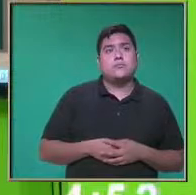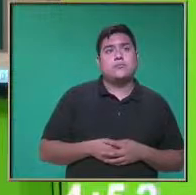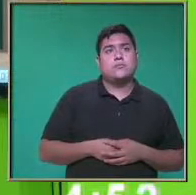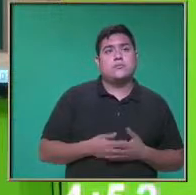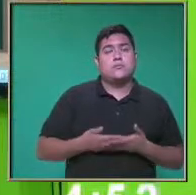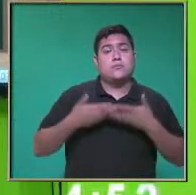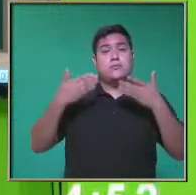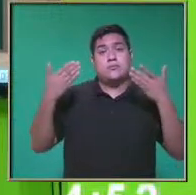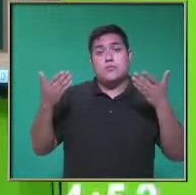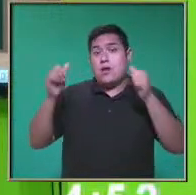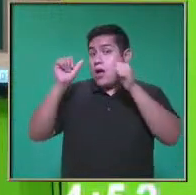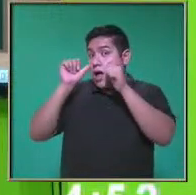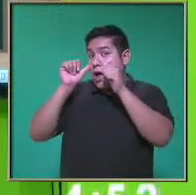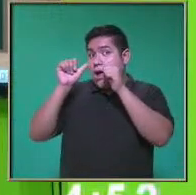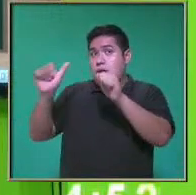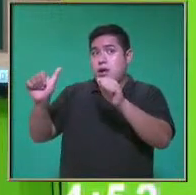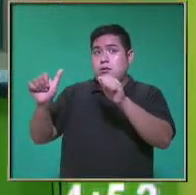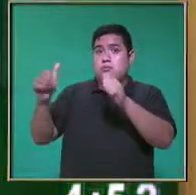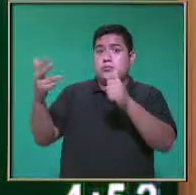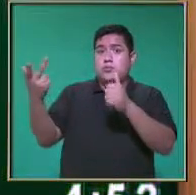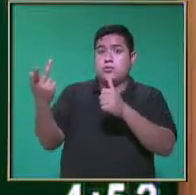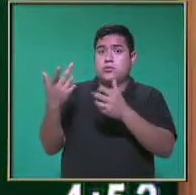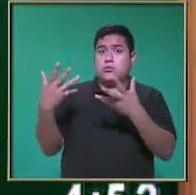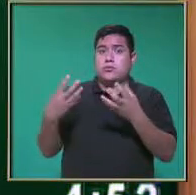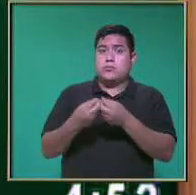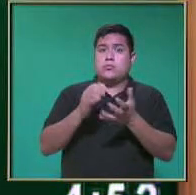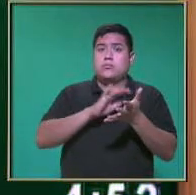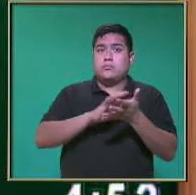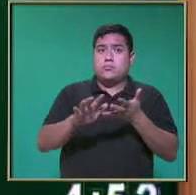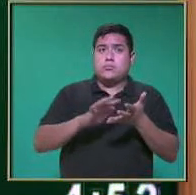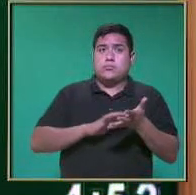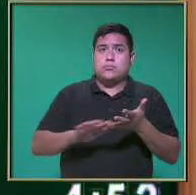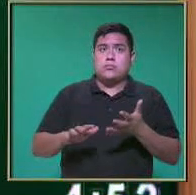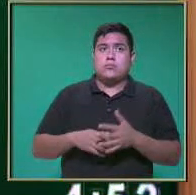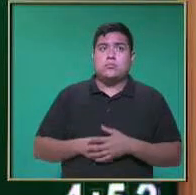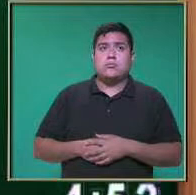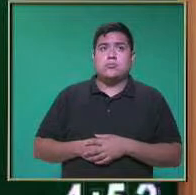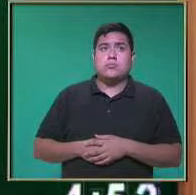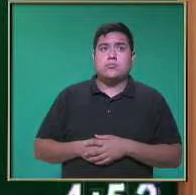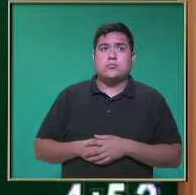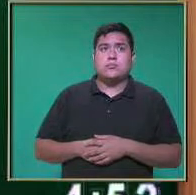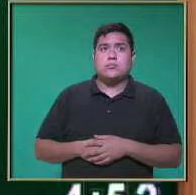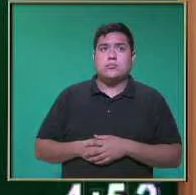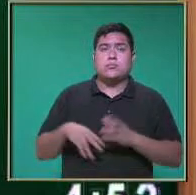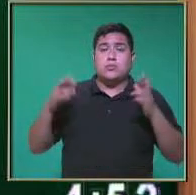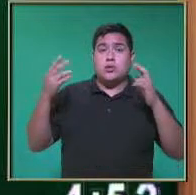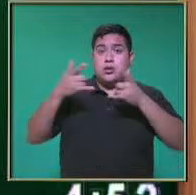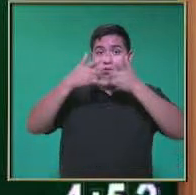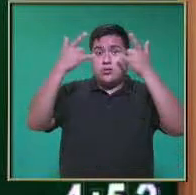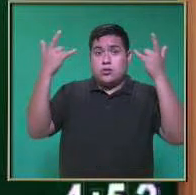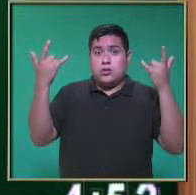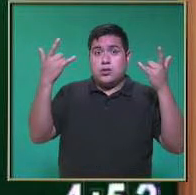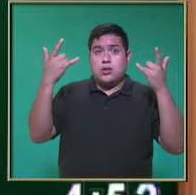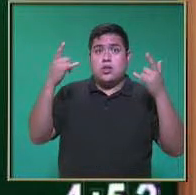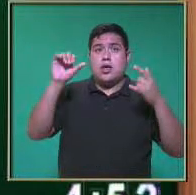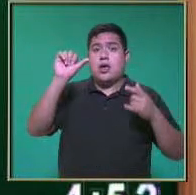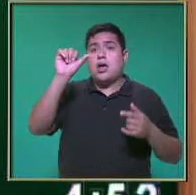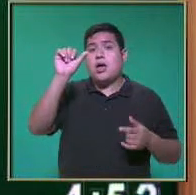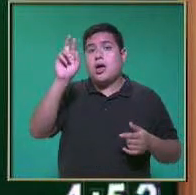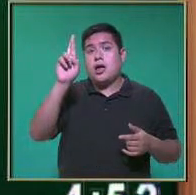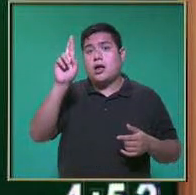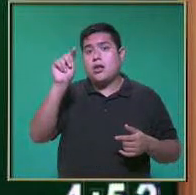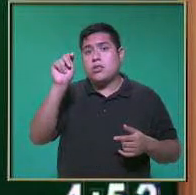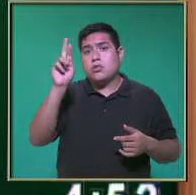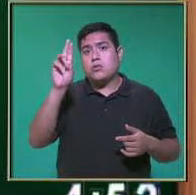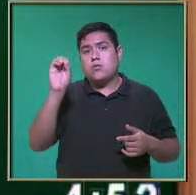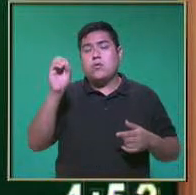Now, pay attention and read with me. Te invito a que leas conmigo este extracto de la historia de cómo Arturo se convirtió en el